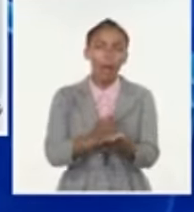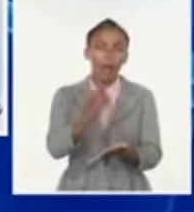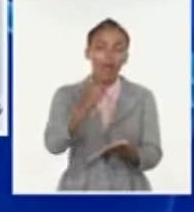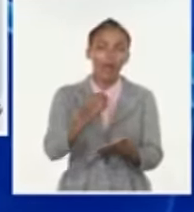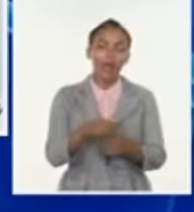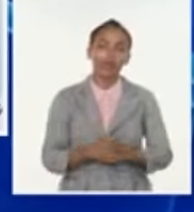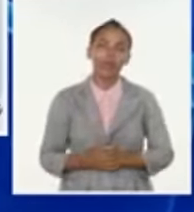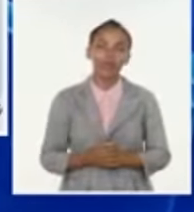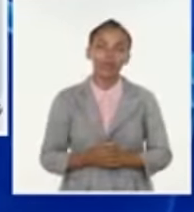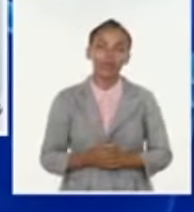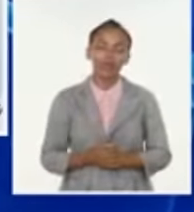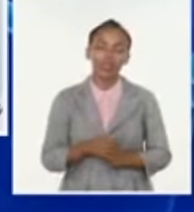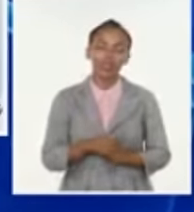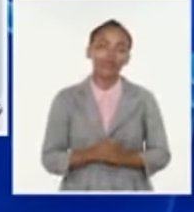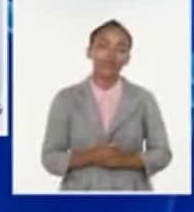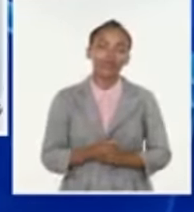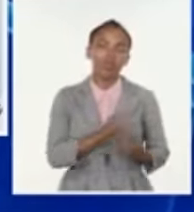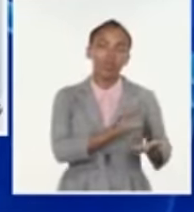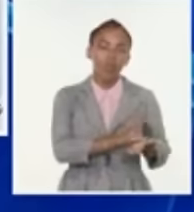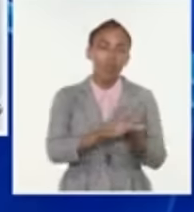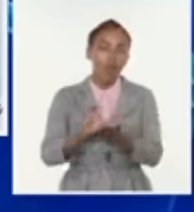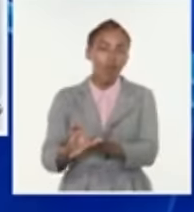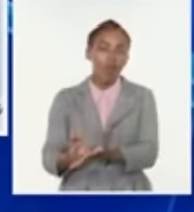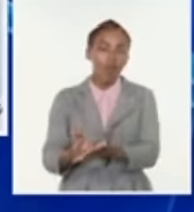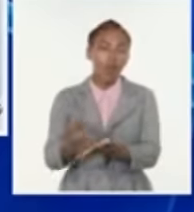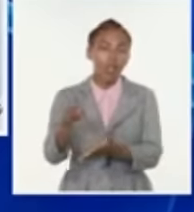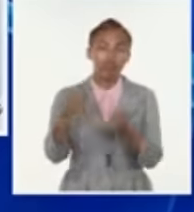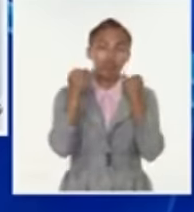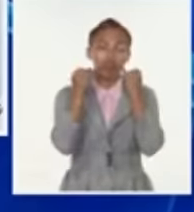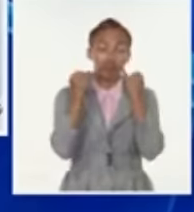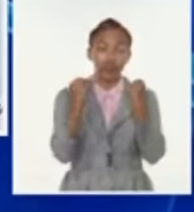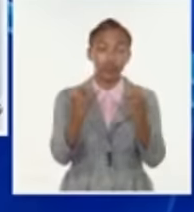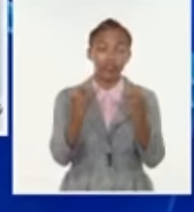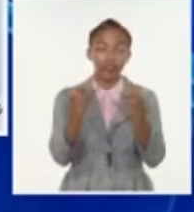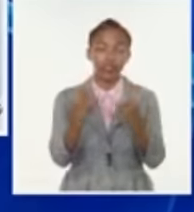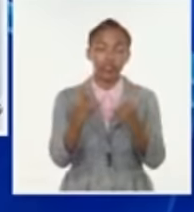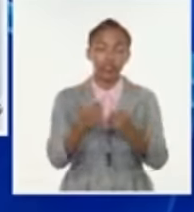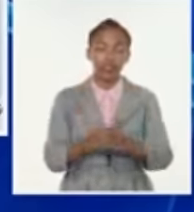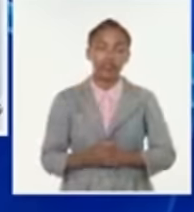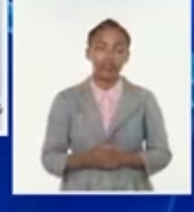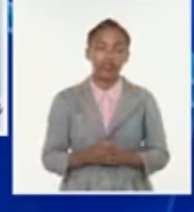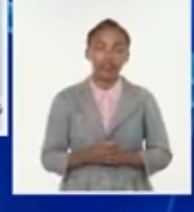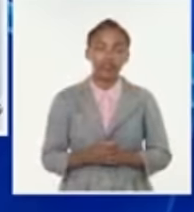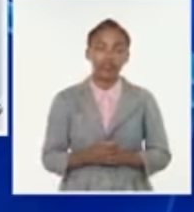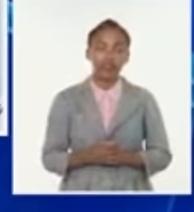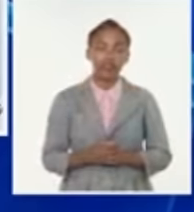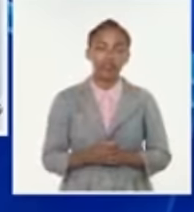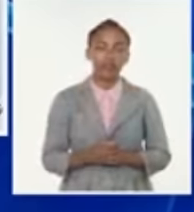a colaboradores y otras cosas que va a ser muy interesante y más competitivo.